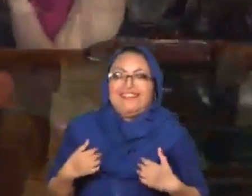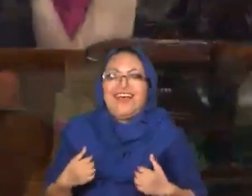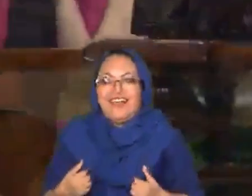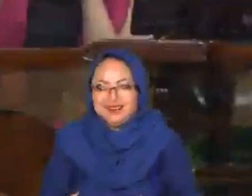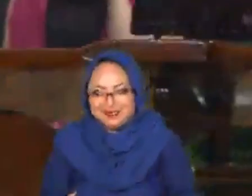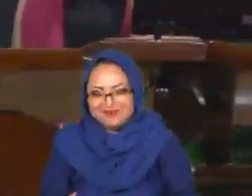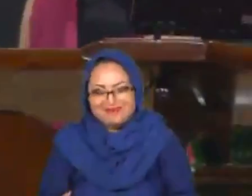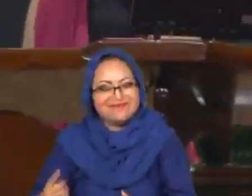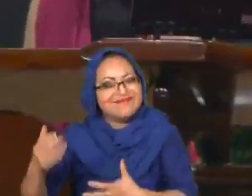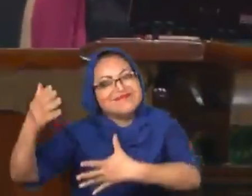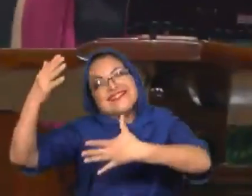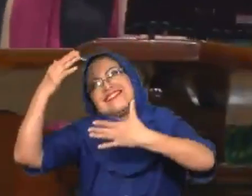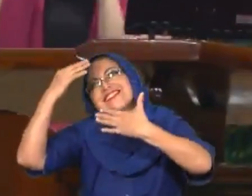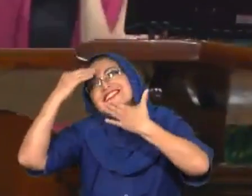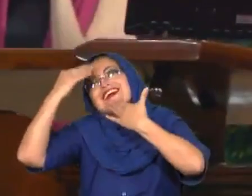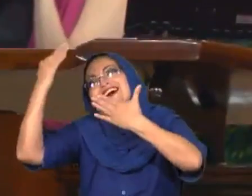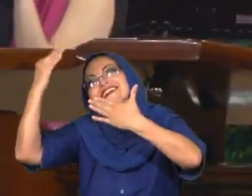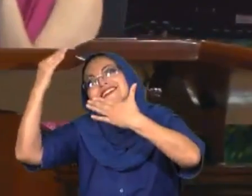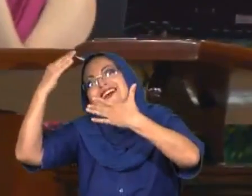hoy tu nombre,